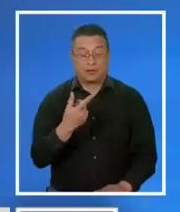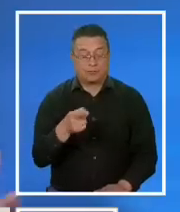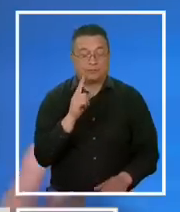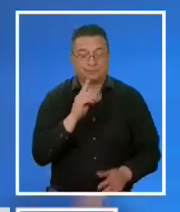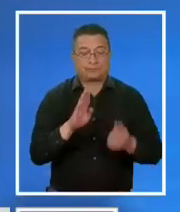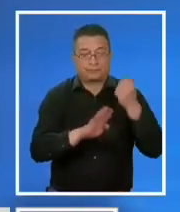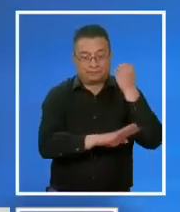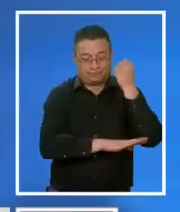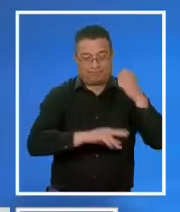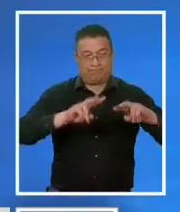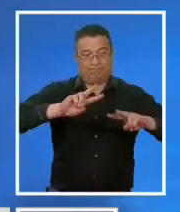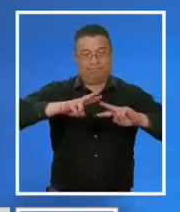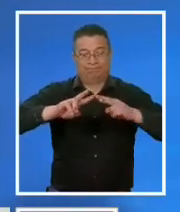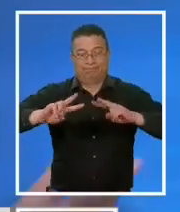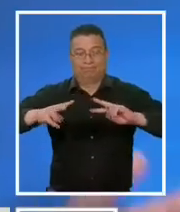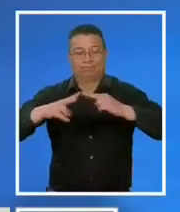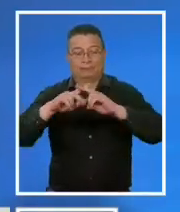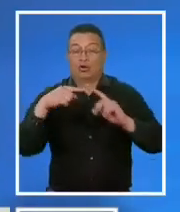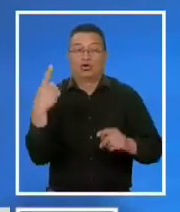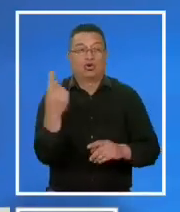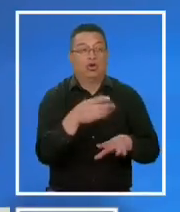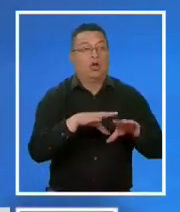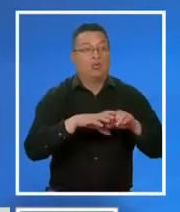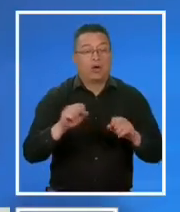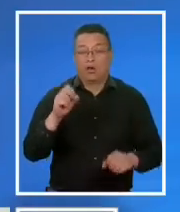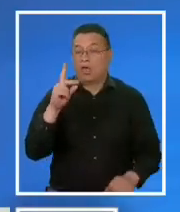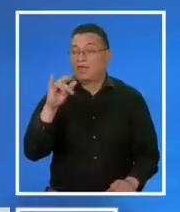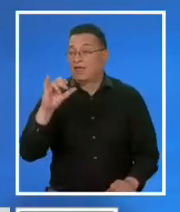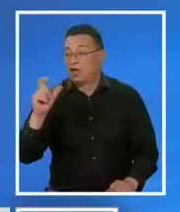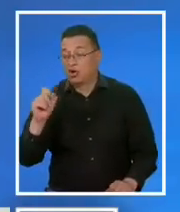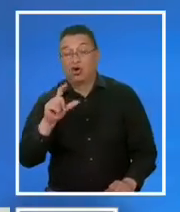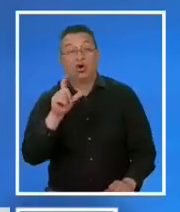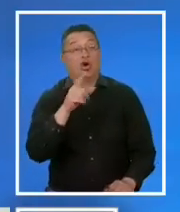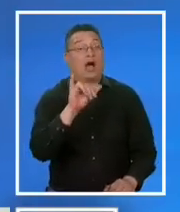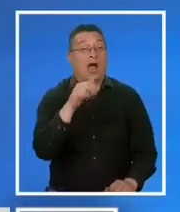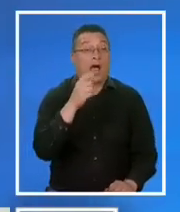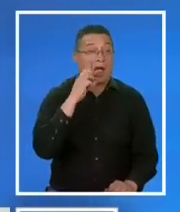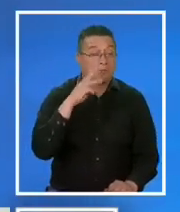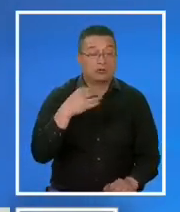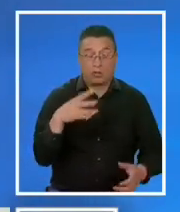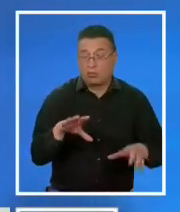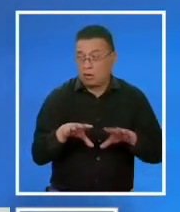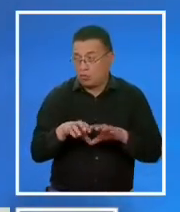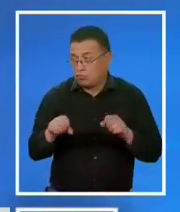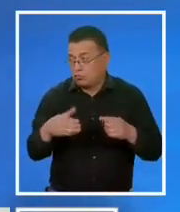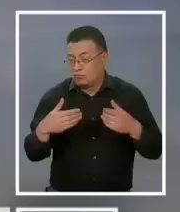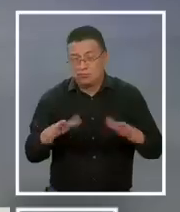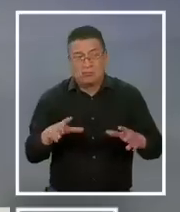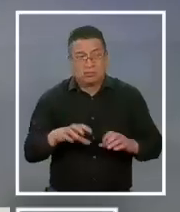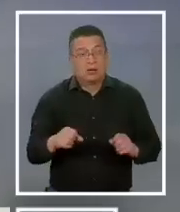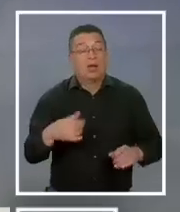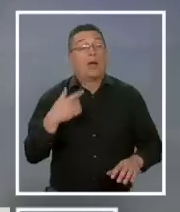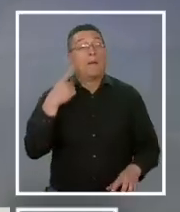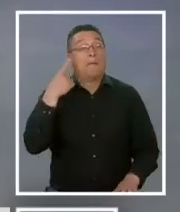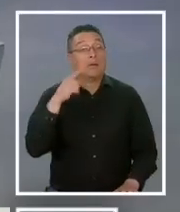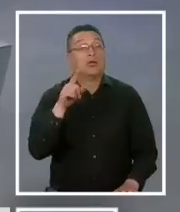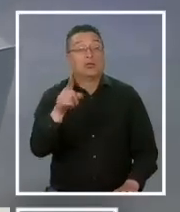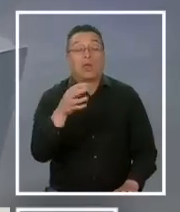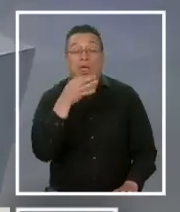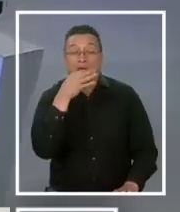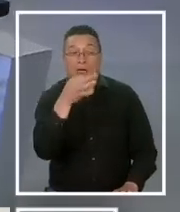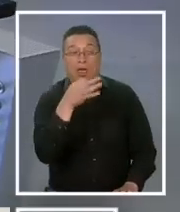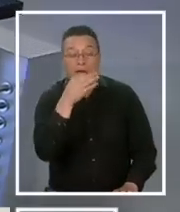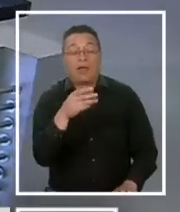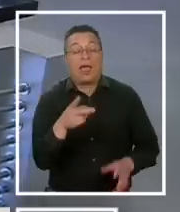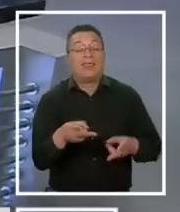que hemos construido todos estamos de acuerdo Diego a través de claro por eso lo digo pero usted le ponía